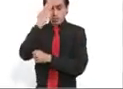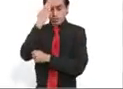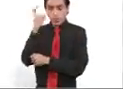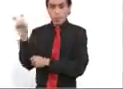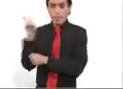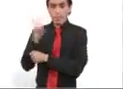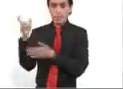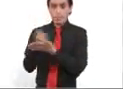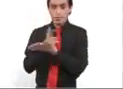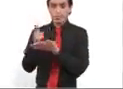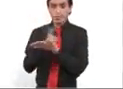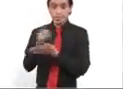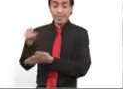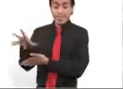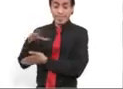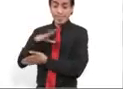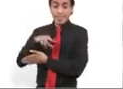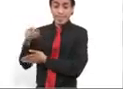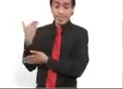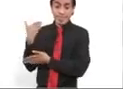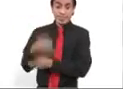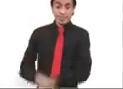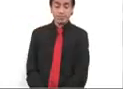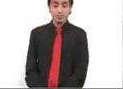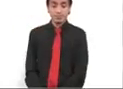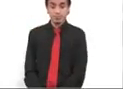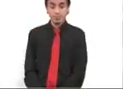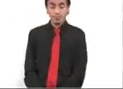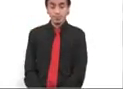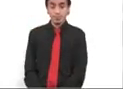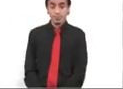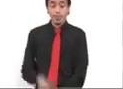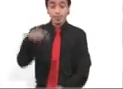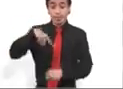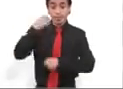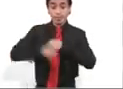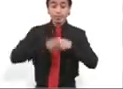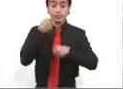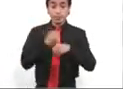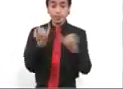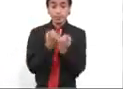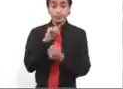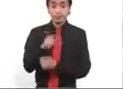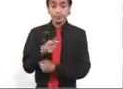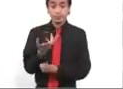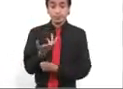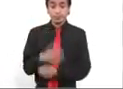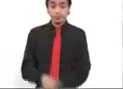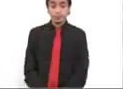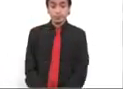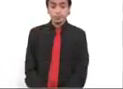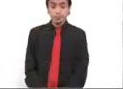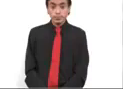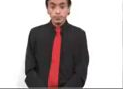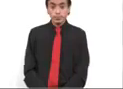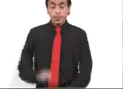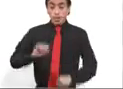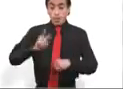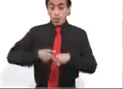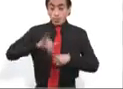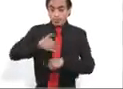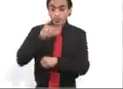precisamente los que tenemos aquí atrás. Este año también hemos implementado de forma muy